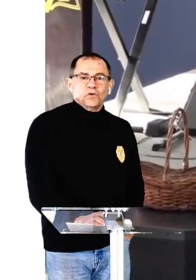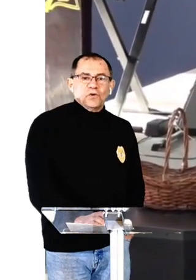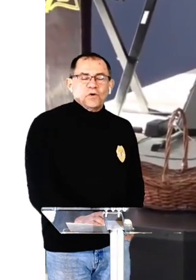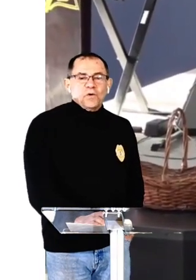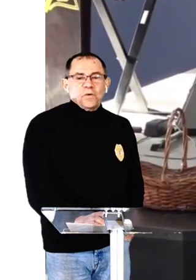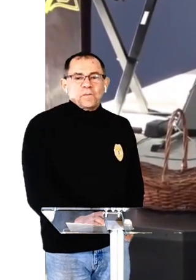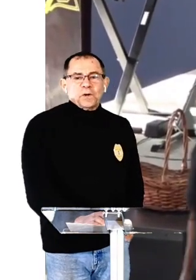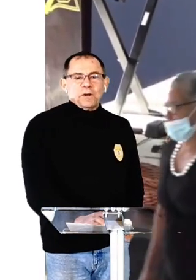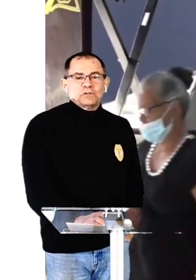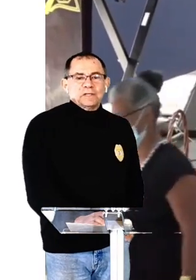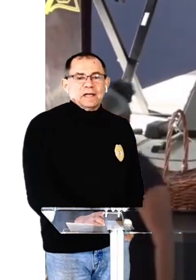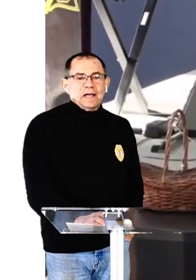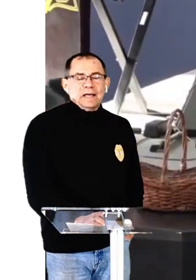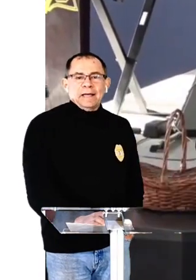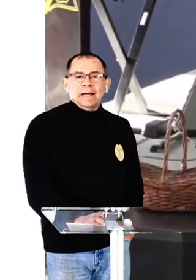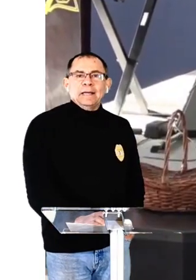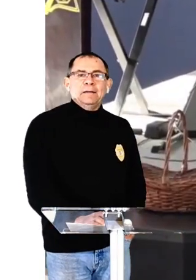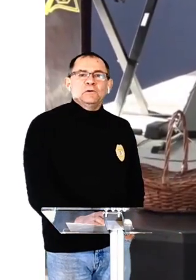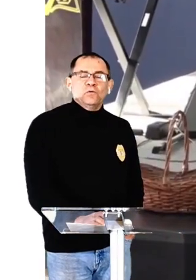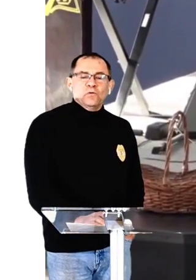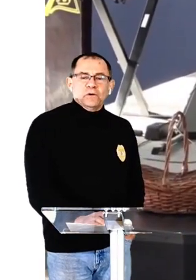Santo. Bueno, hermanos,